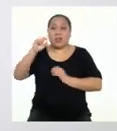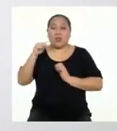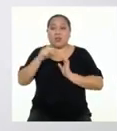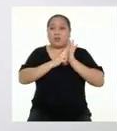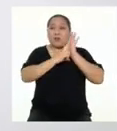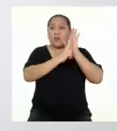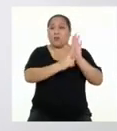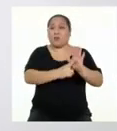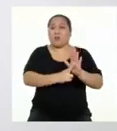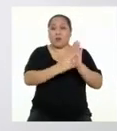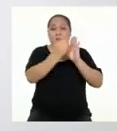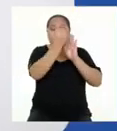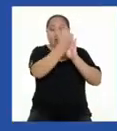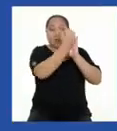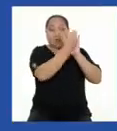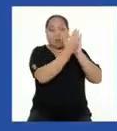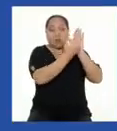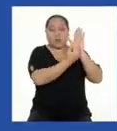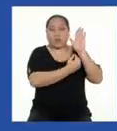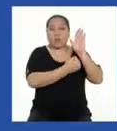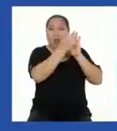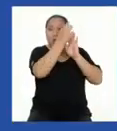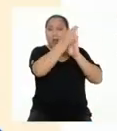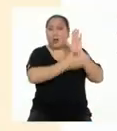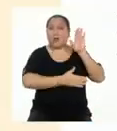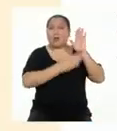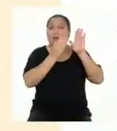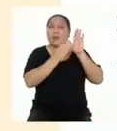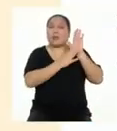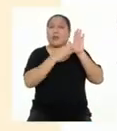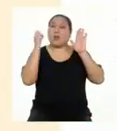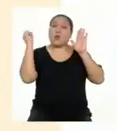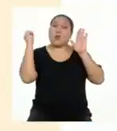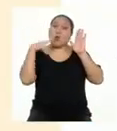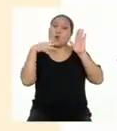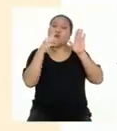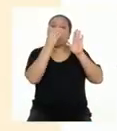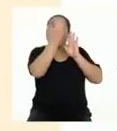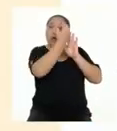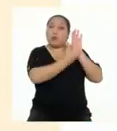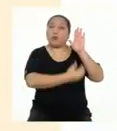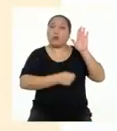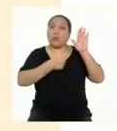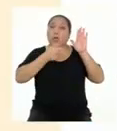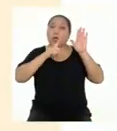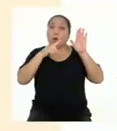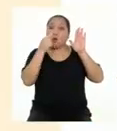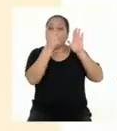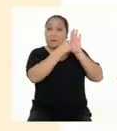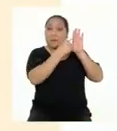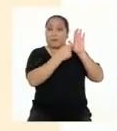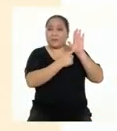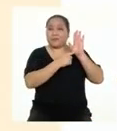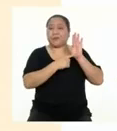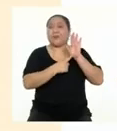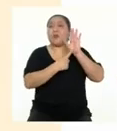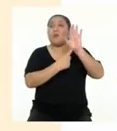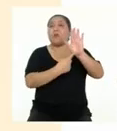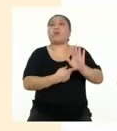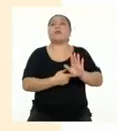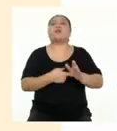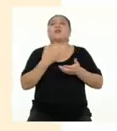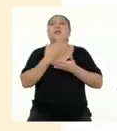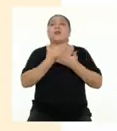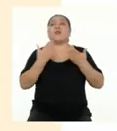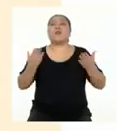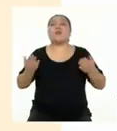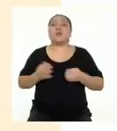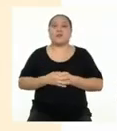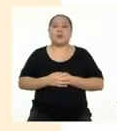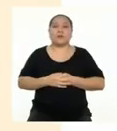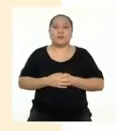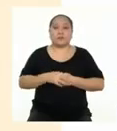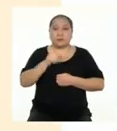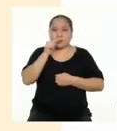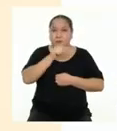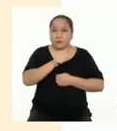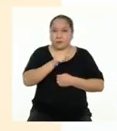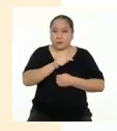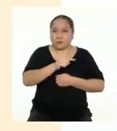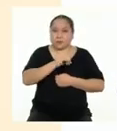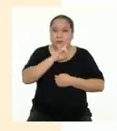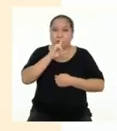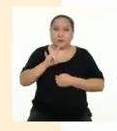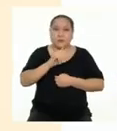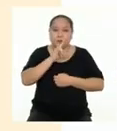en nuestros recibos de luz y agua. Mira, en este gráfico se muestran los factores que se consideran